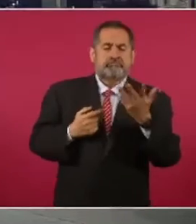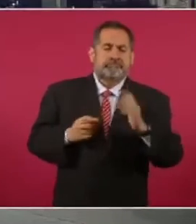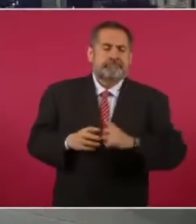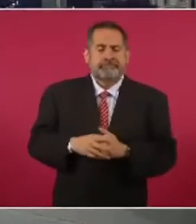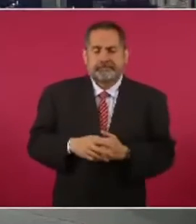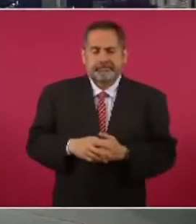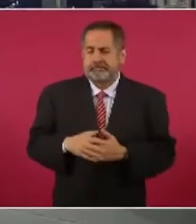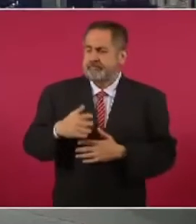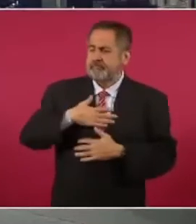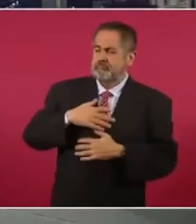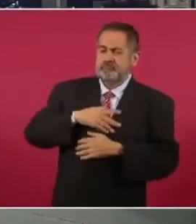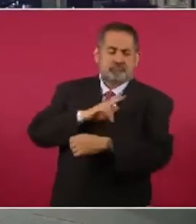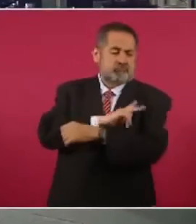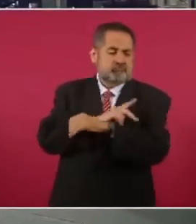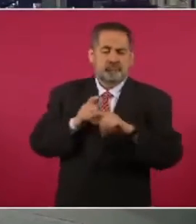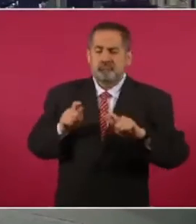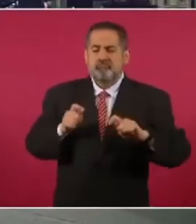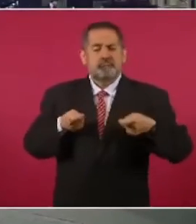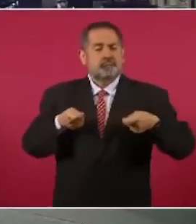Poder